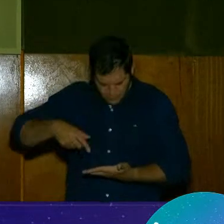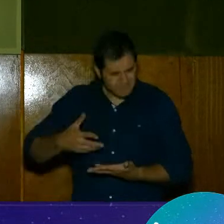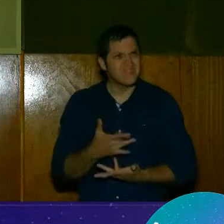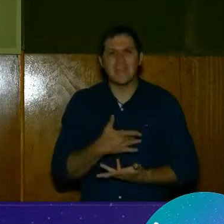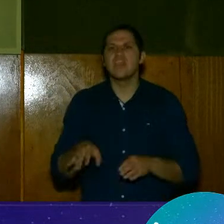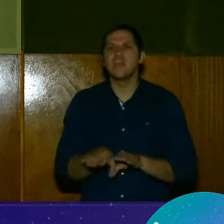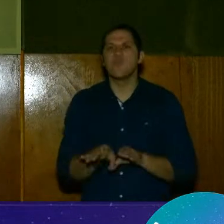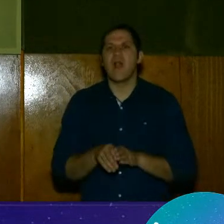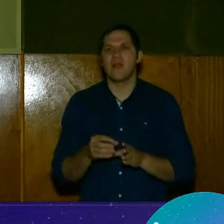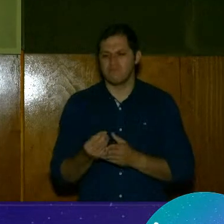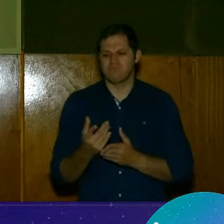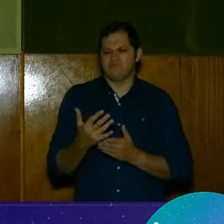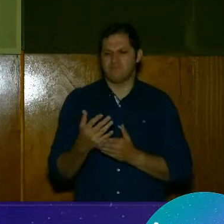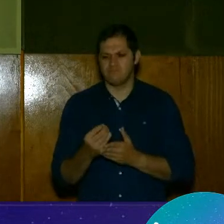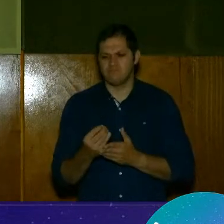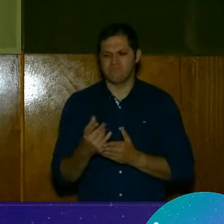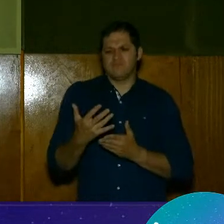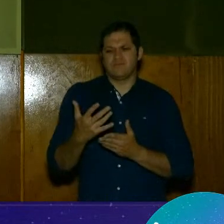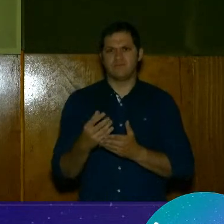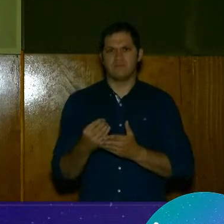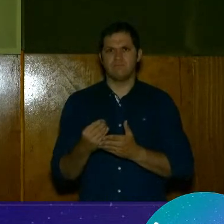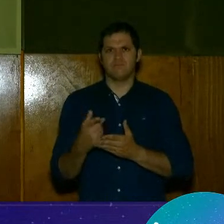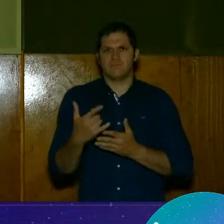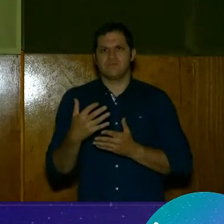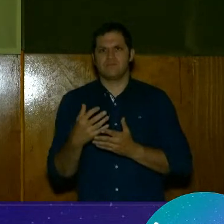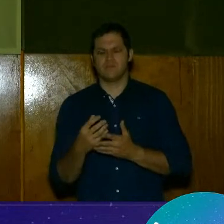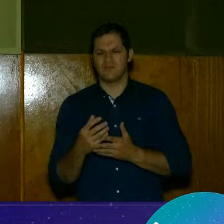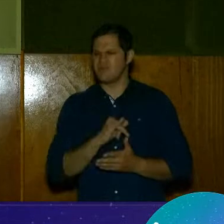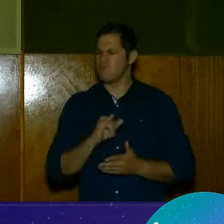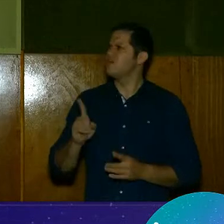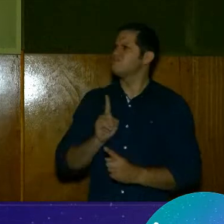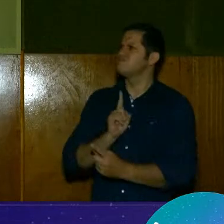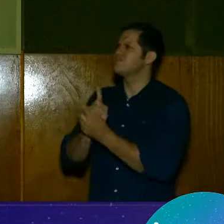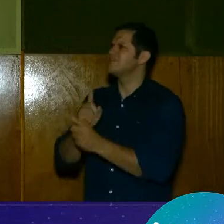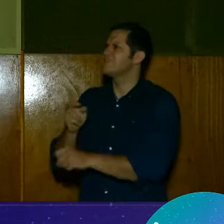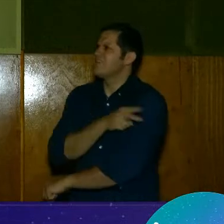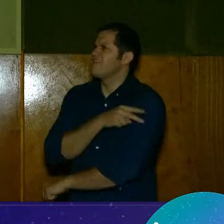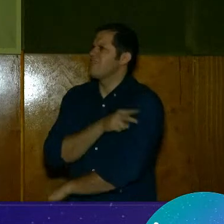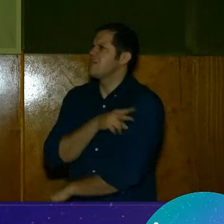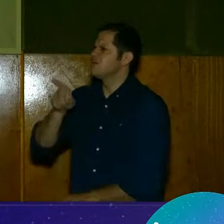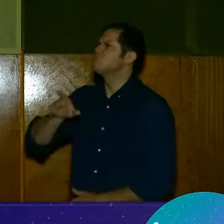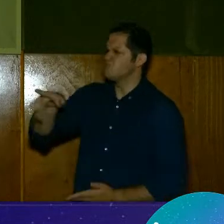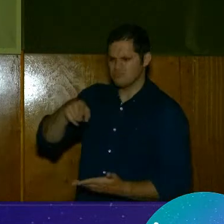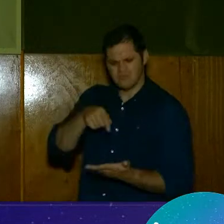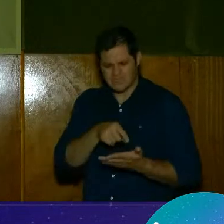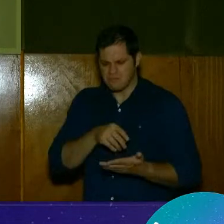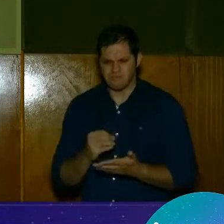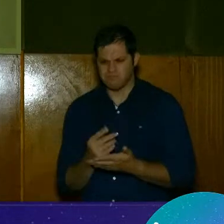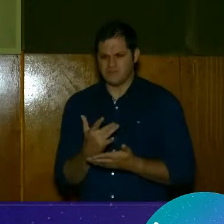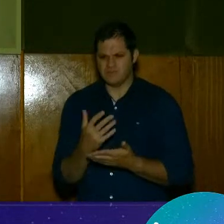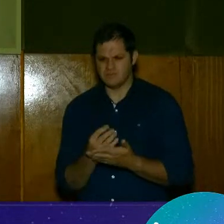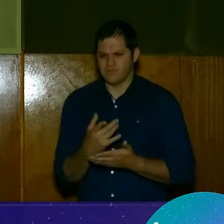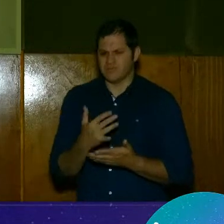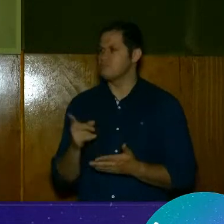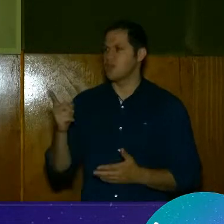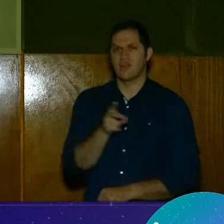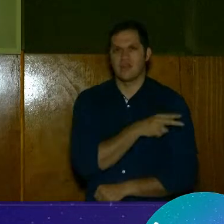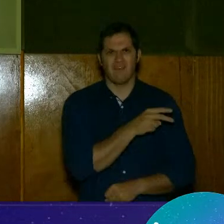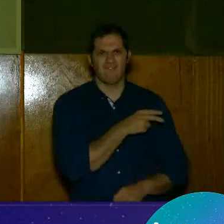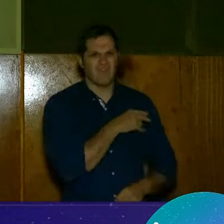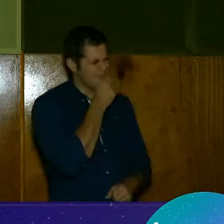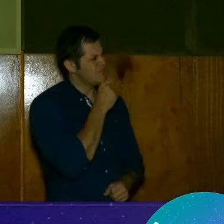probó una y otra vez una y otra vez y la señal volvía a aparecer la señal volvía a aparecer y era